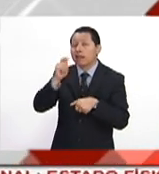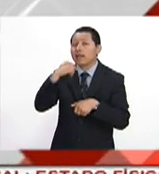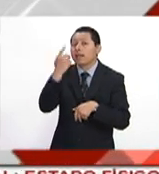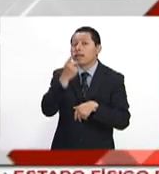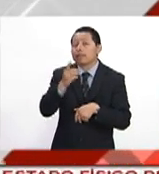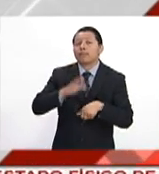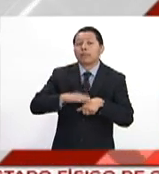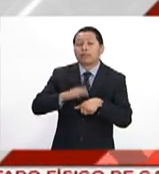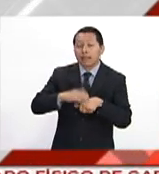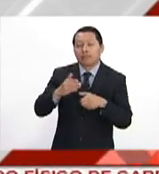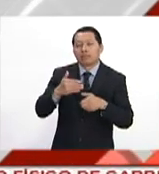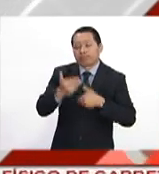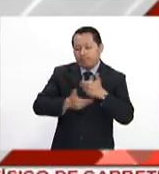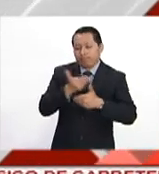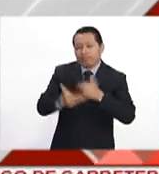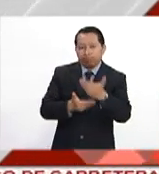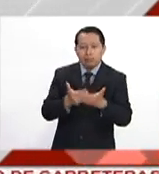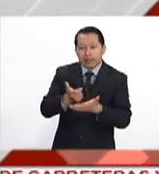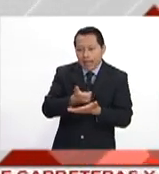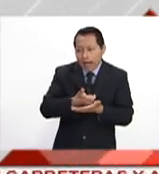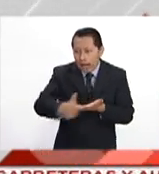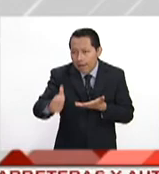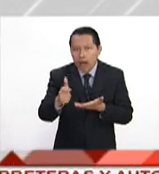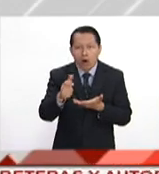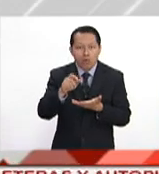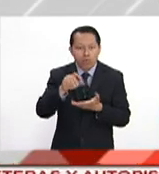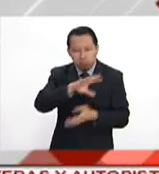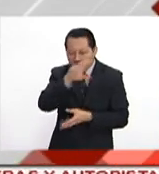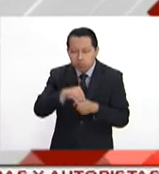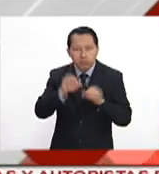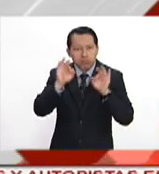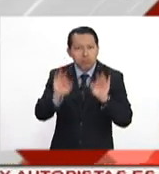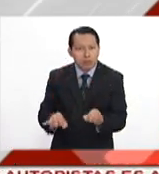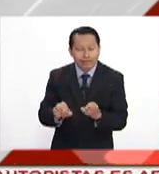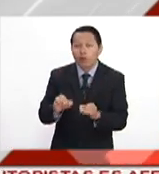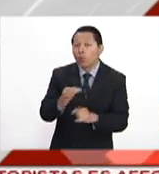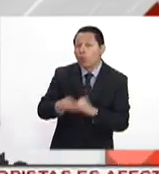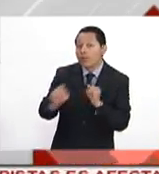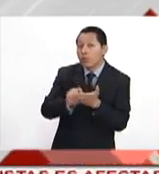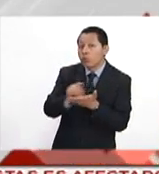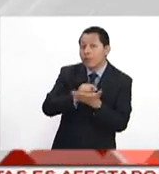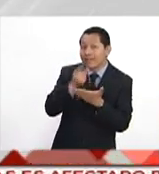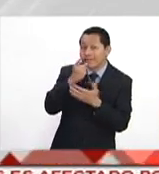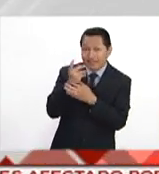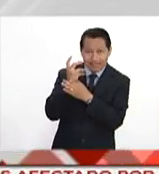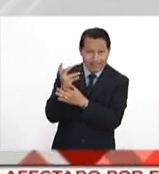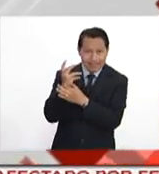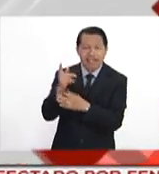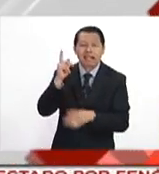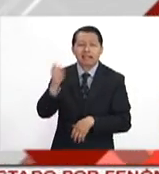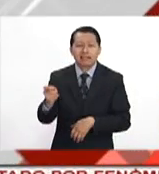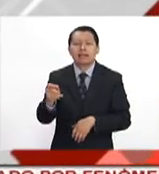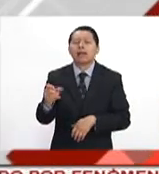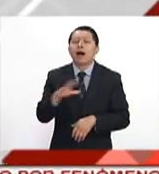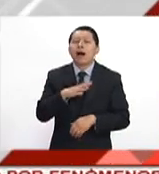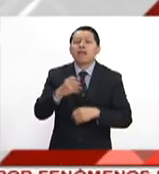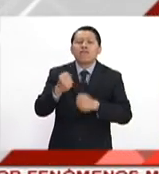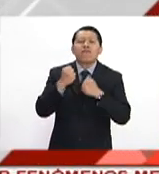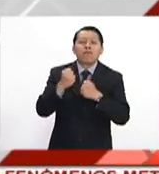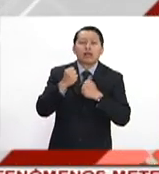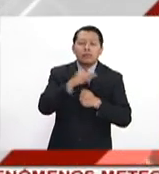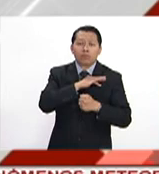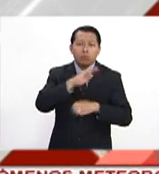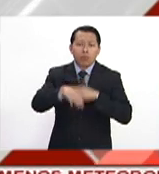mayor desarrollo, empleos y mejores salarios en el sector. Por último, tuiteó, estos datos consolidan a México como una potencia